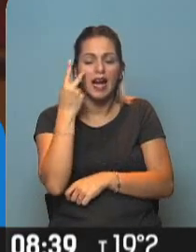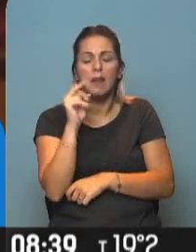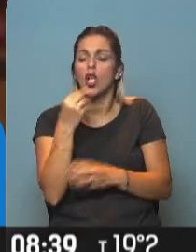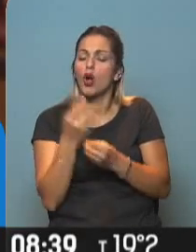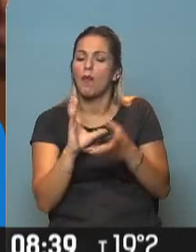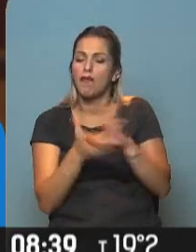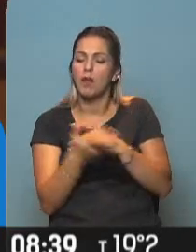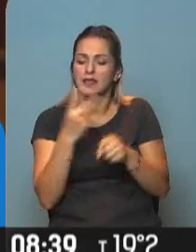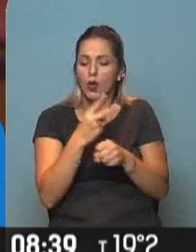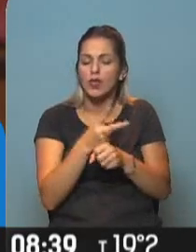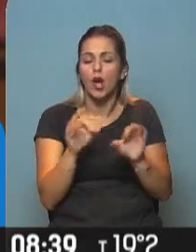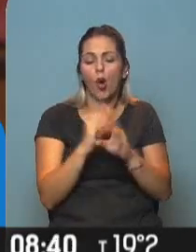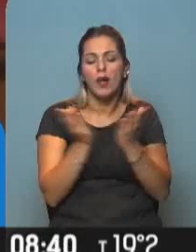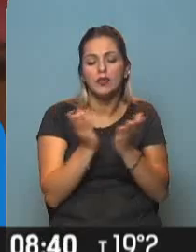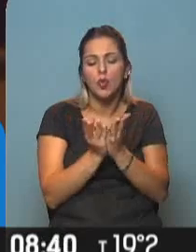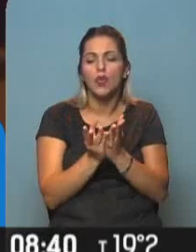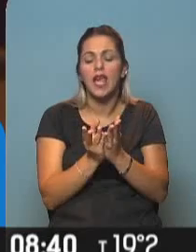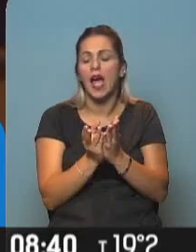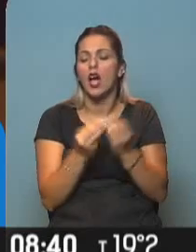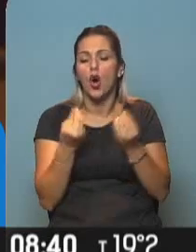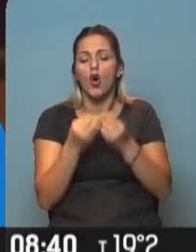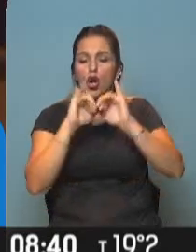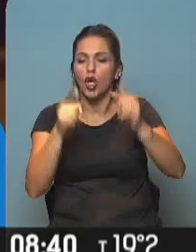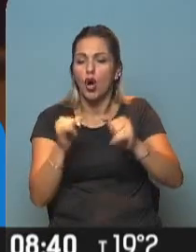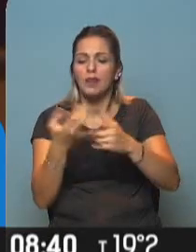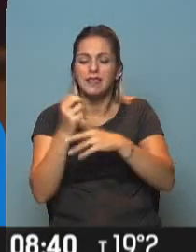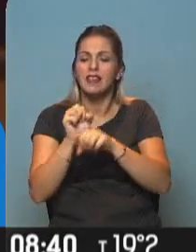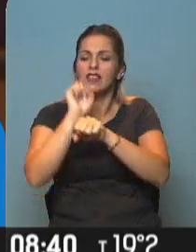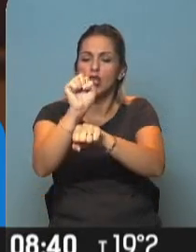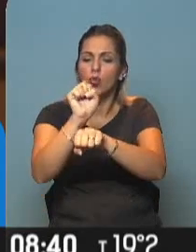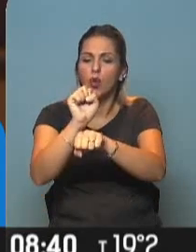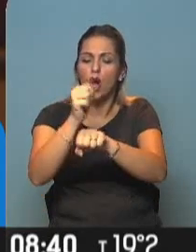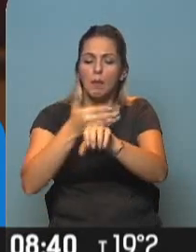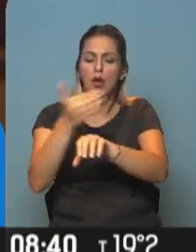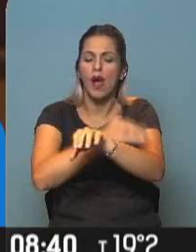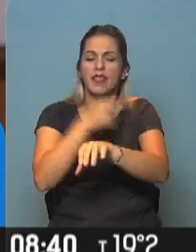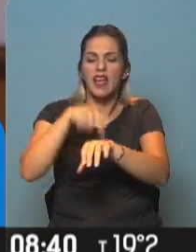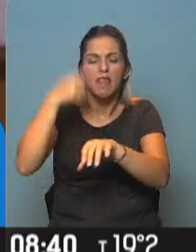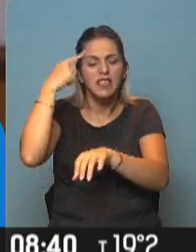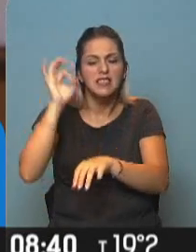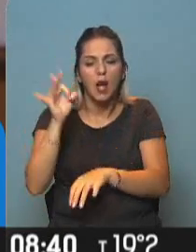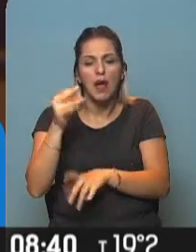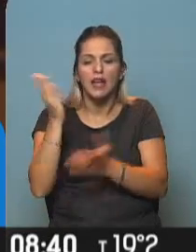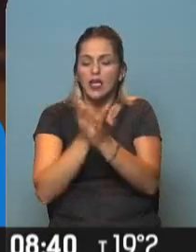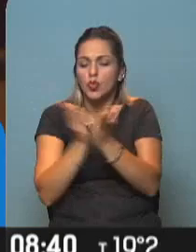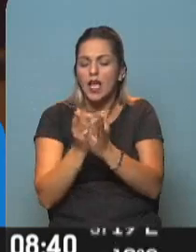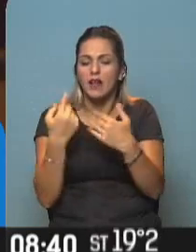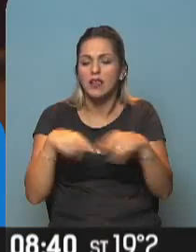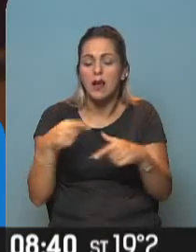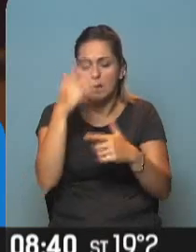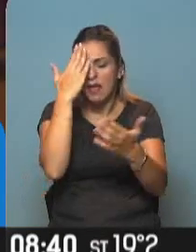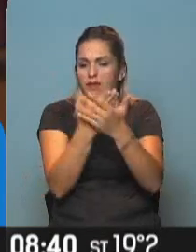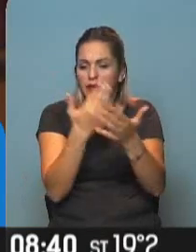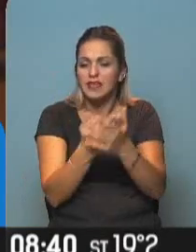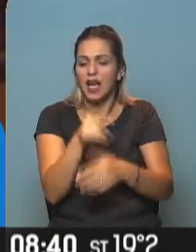qué estudios con qué saberes deben egresar los jóvenes de la escuela secundaria para enfrentar ser ellos emprendedores ser